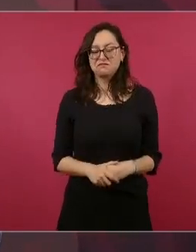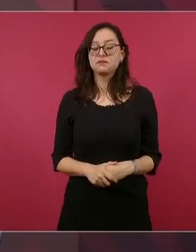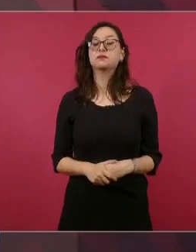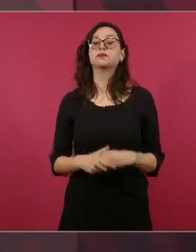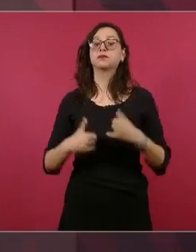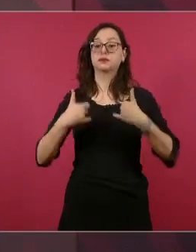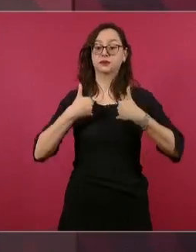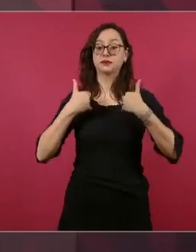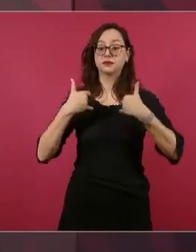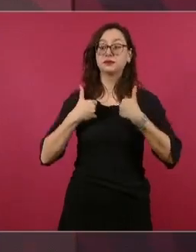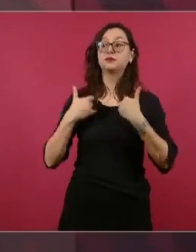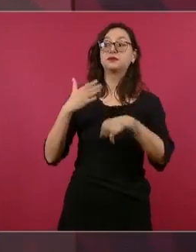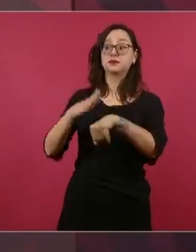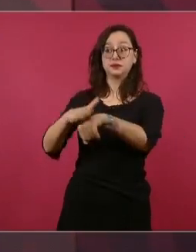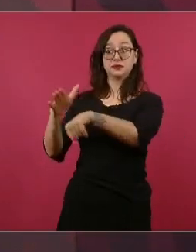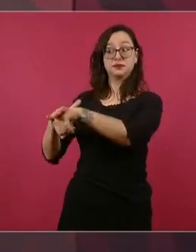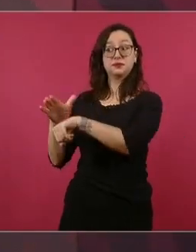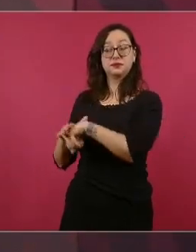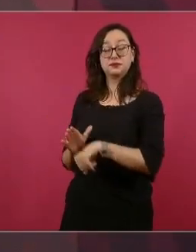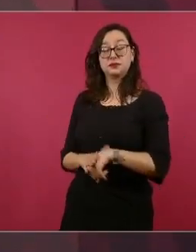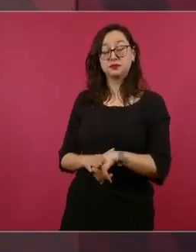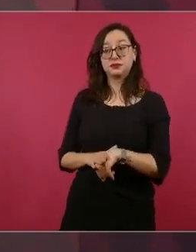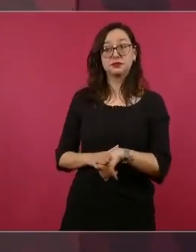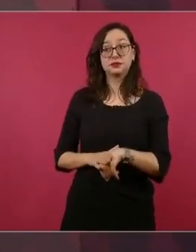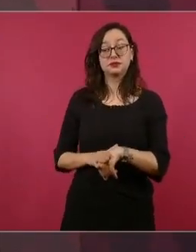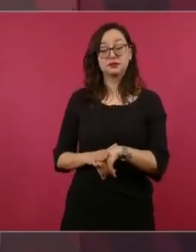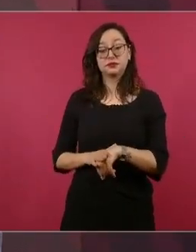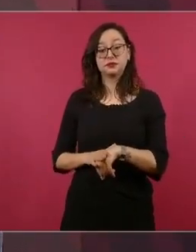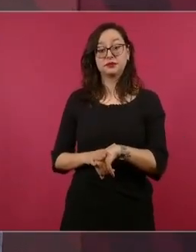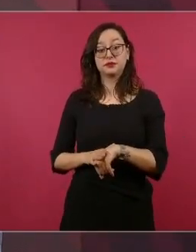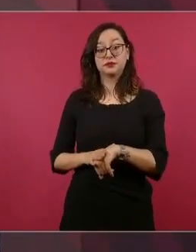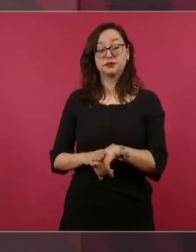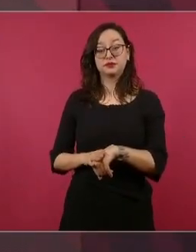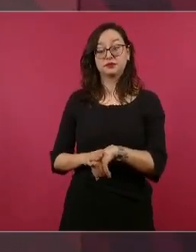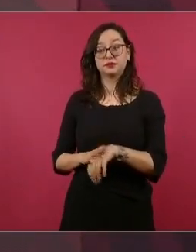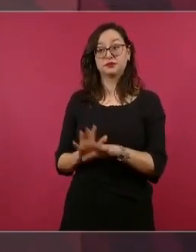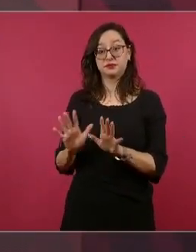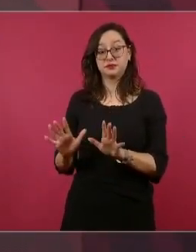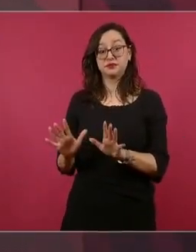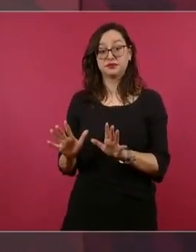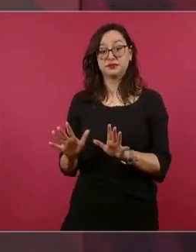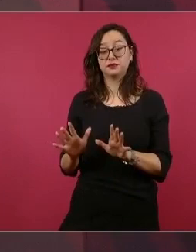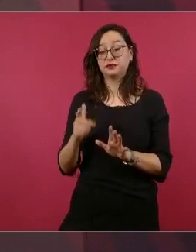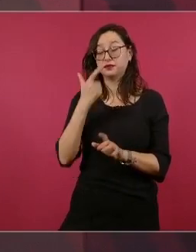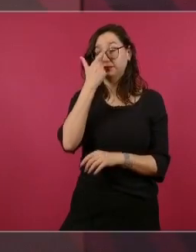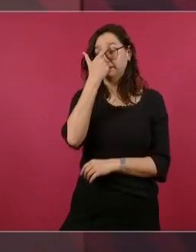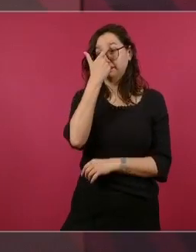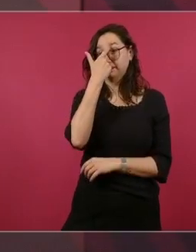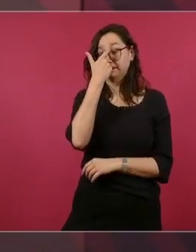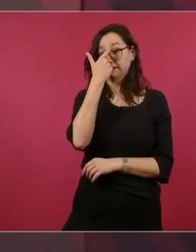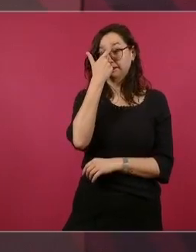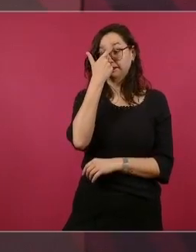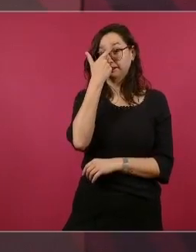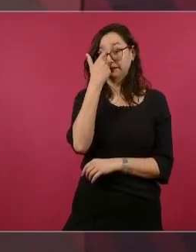que es muy fuerte pero es bastante claro